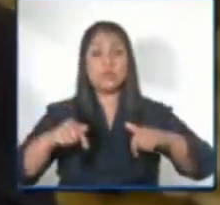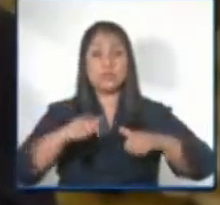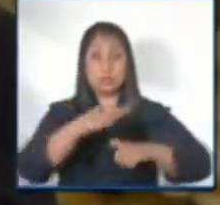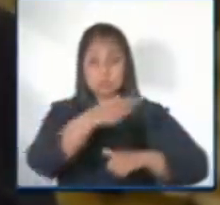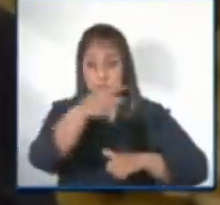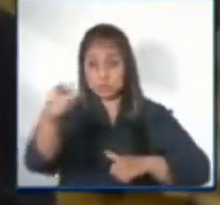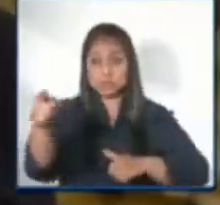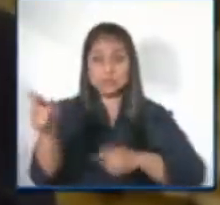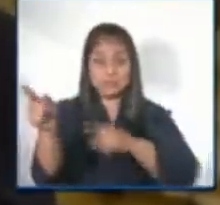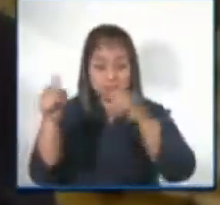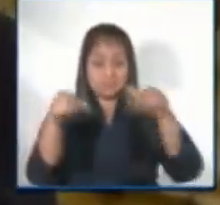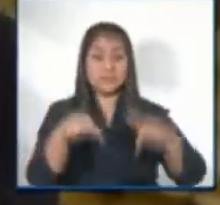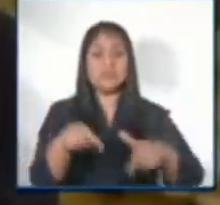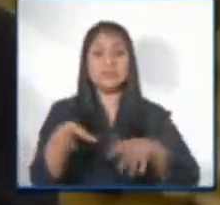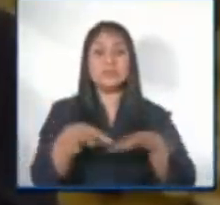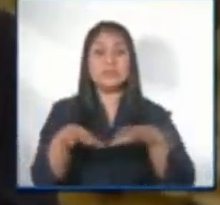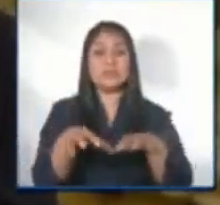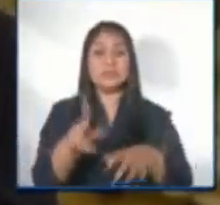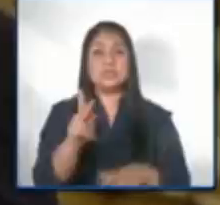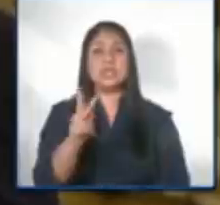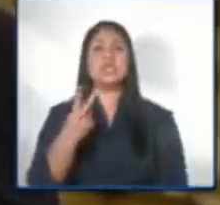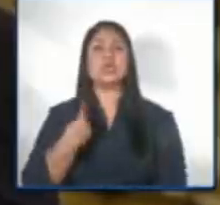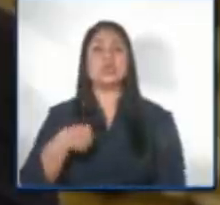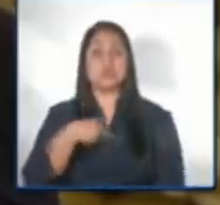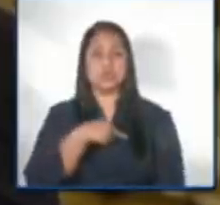ustedes que están aquí y nosotros